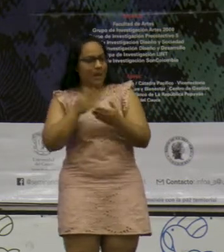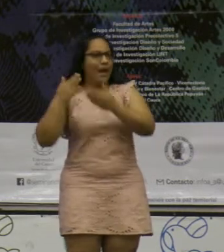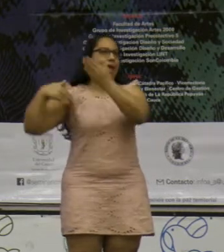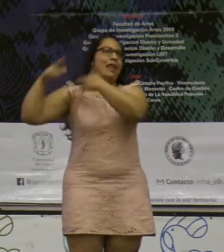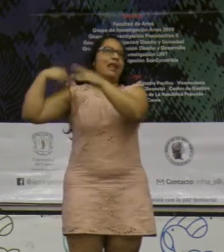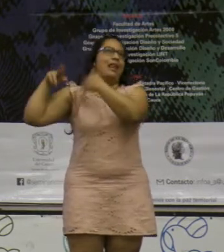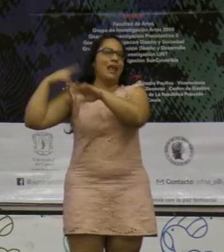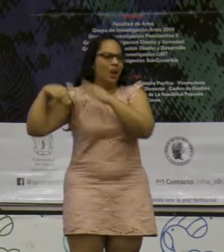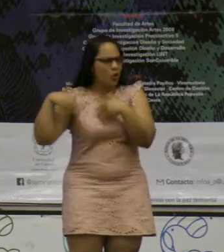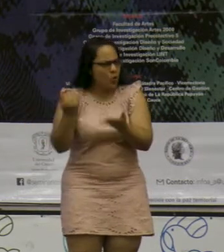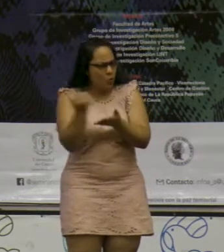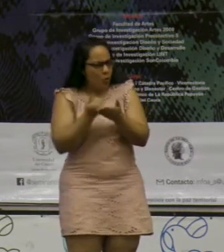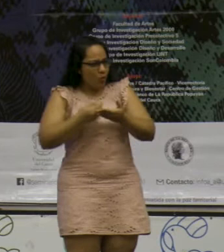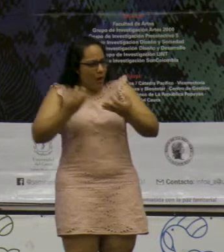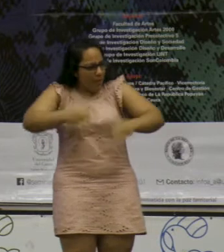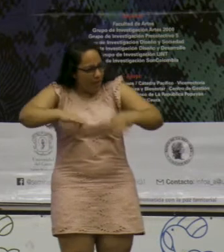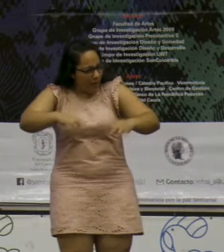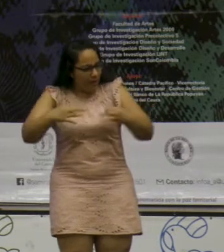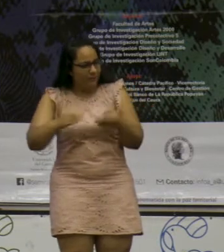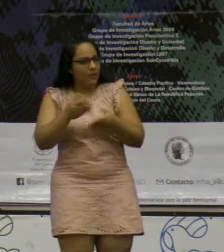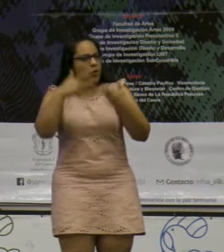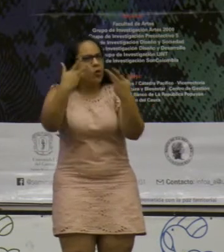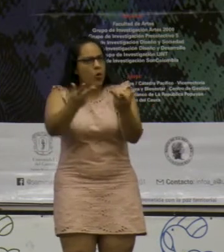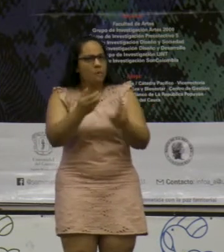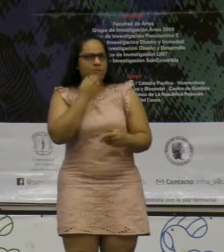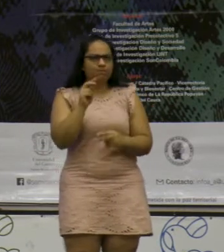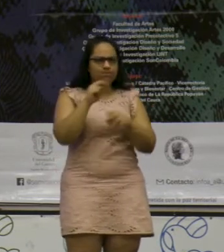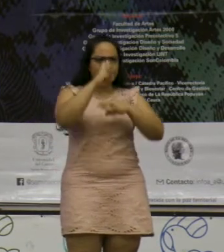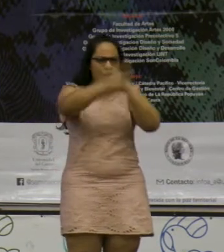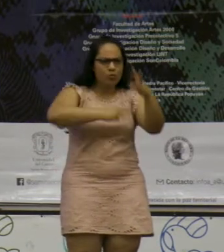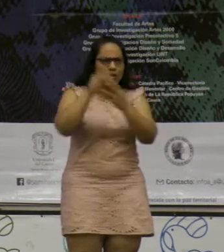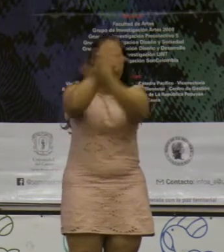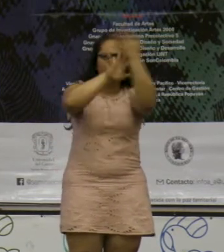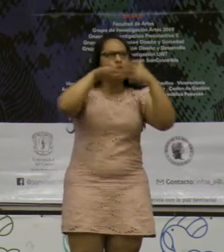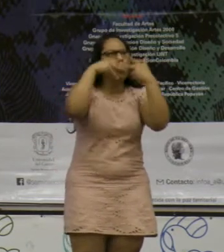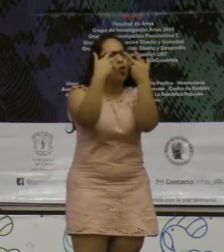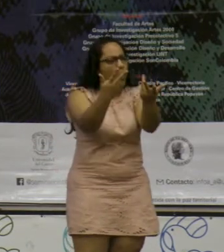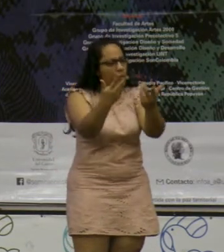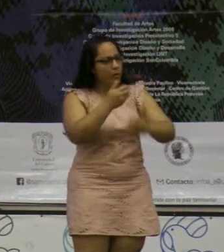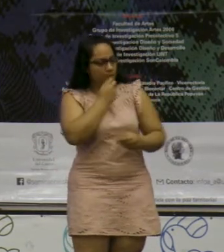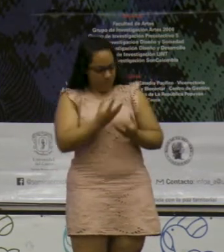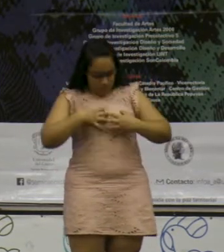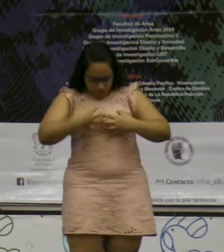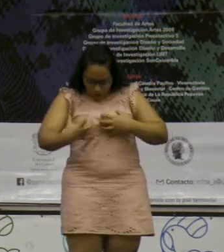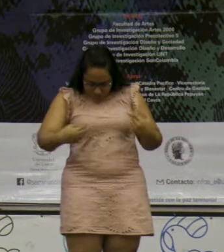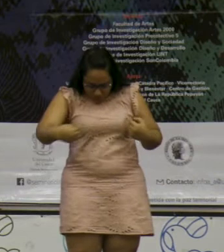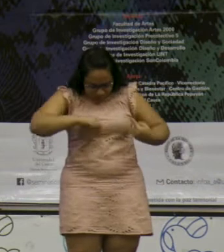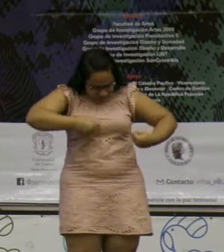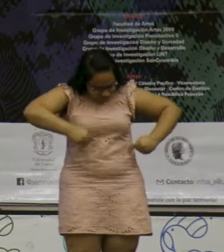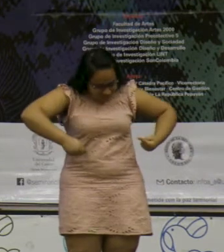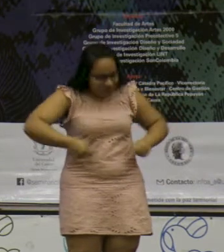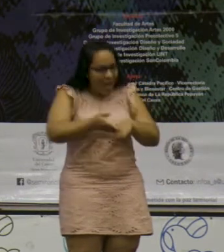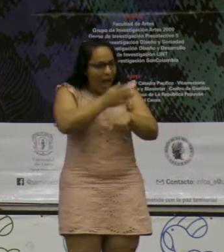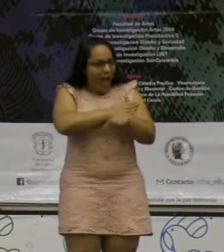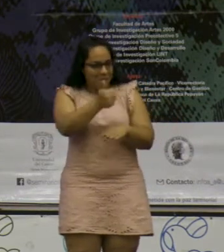del Hubble cómo era externo al planeta, al cosmos, cómo éramos por dentro antes de que cualquiera